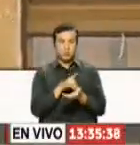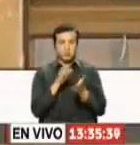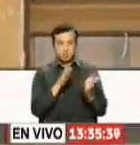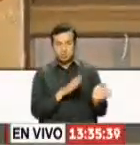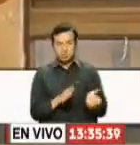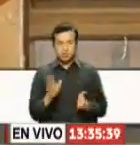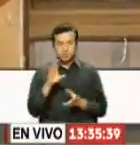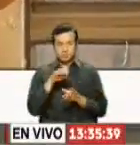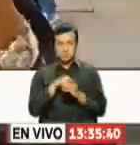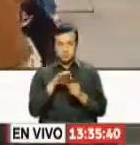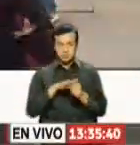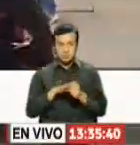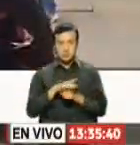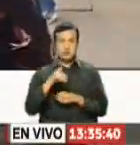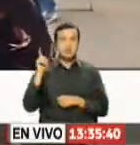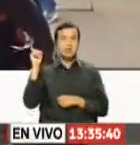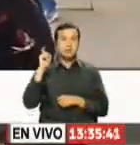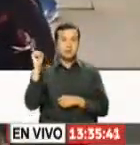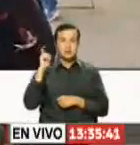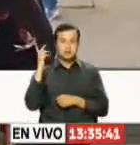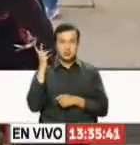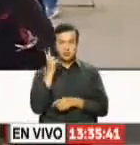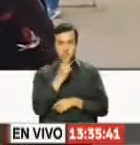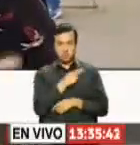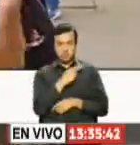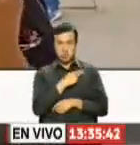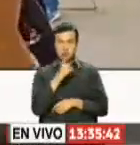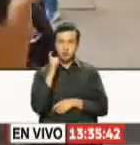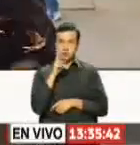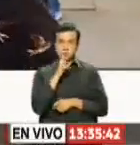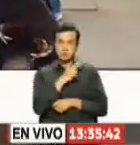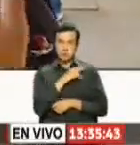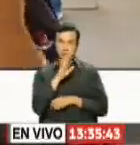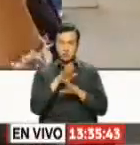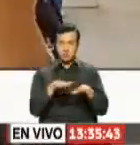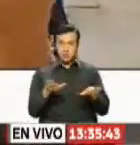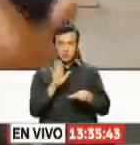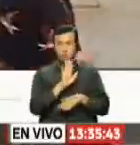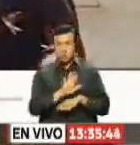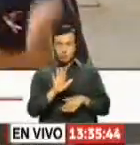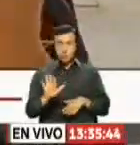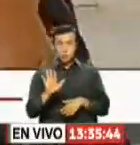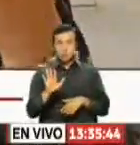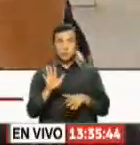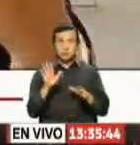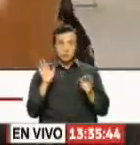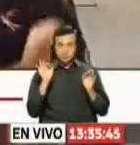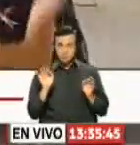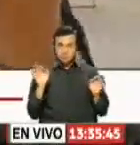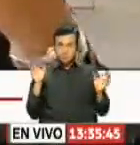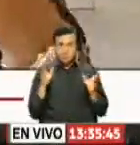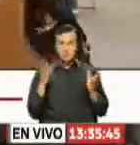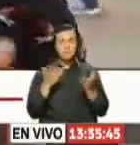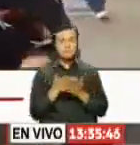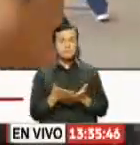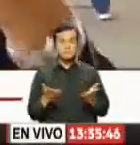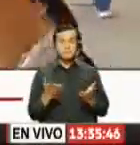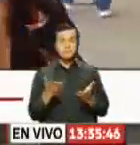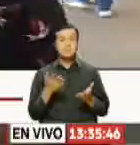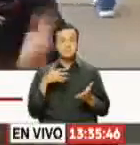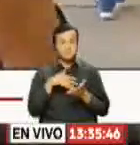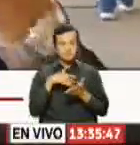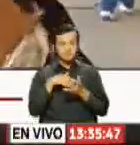en la estatal. Necesitamos el hospital universitario para que los alumnos tengan la facilidad de poder ir a hacer